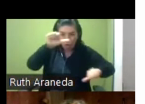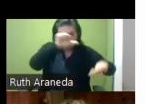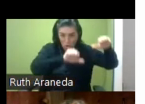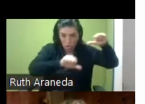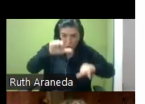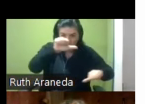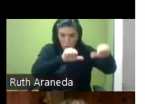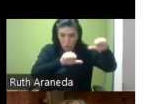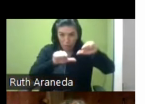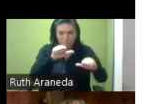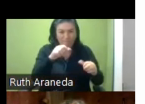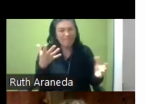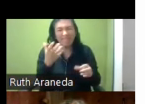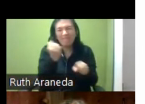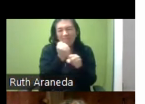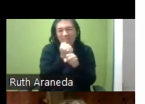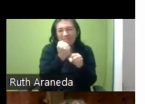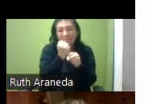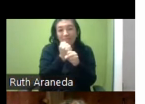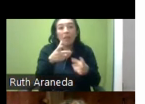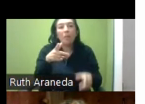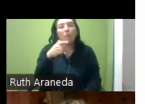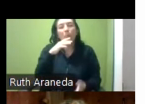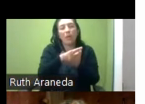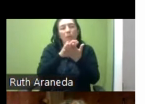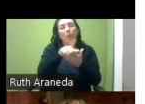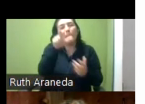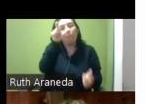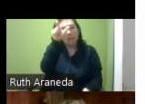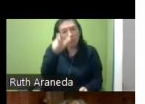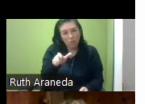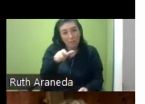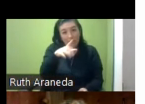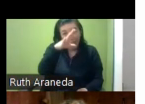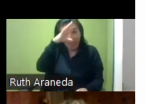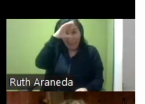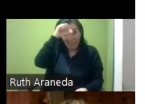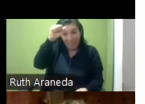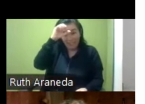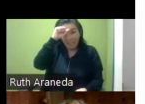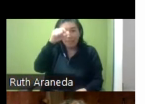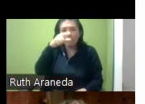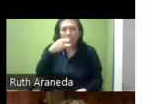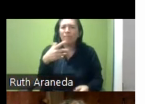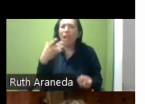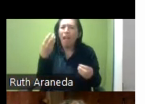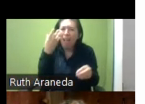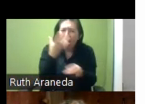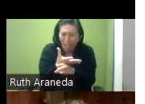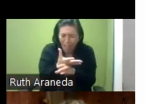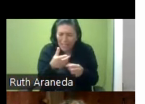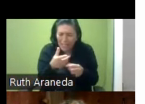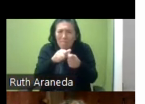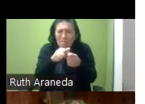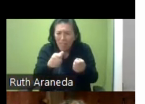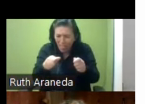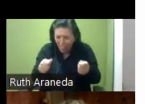vemos a una colega arqueóloga argentina con una enorme cantidad de fragmentería